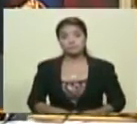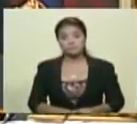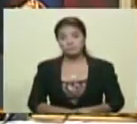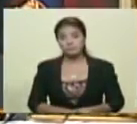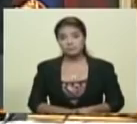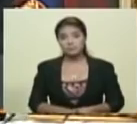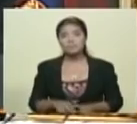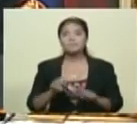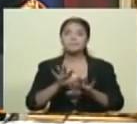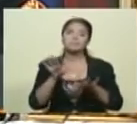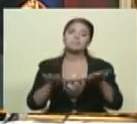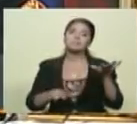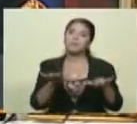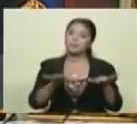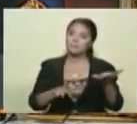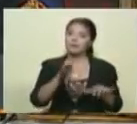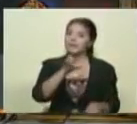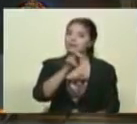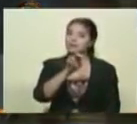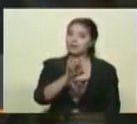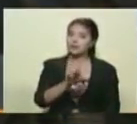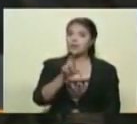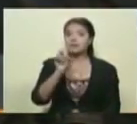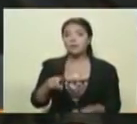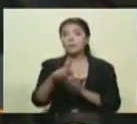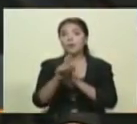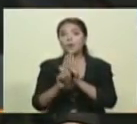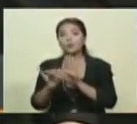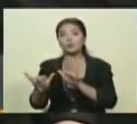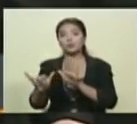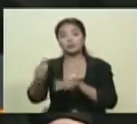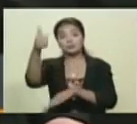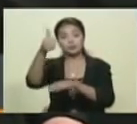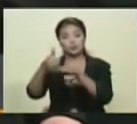Claro, depende del poder electoral y del poder constituyente superior.